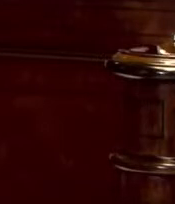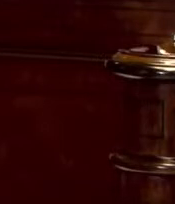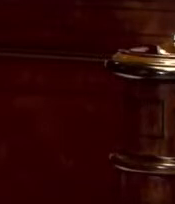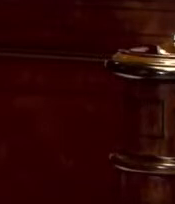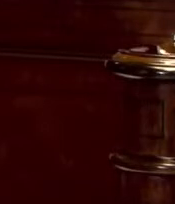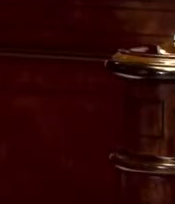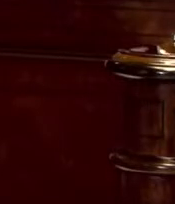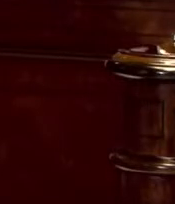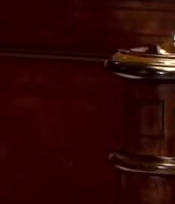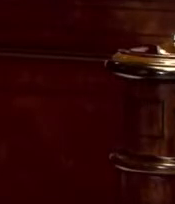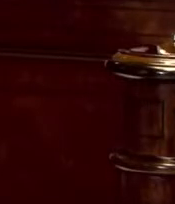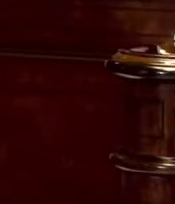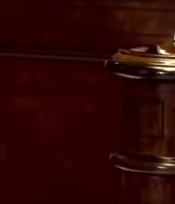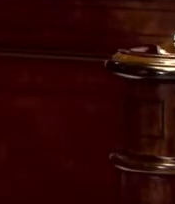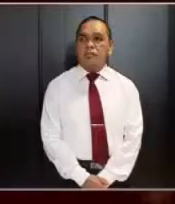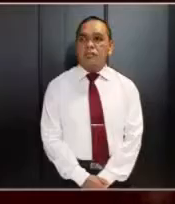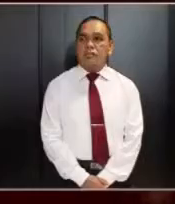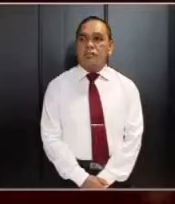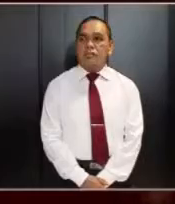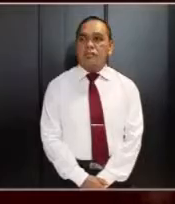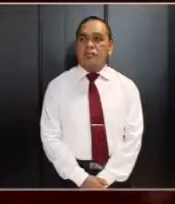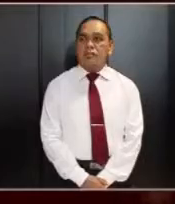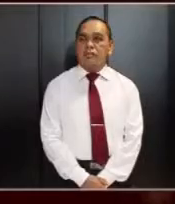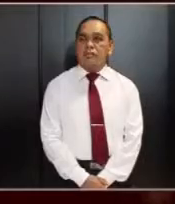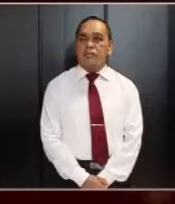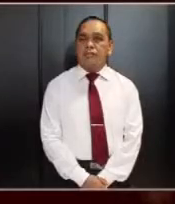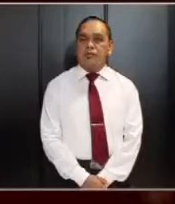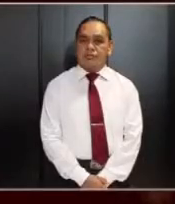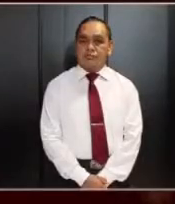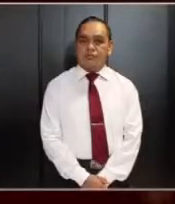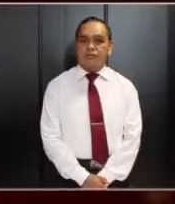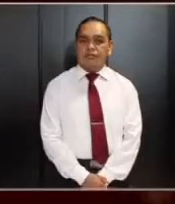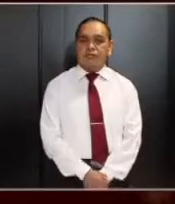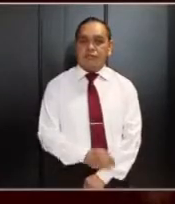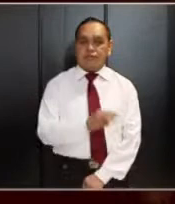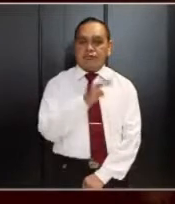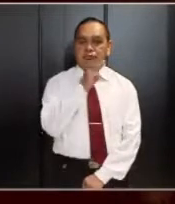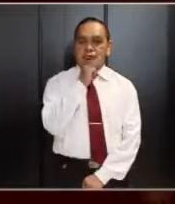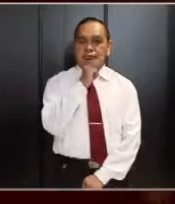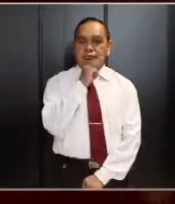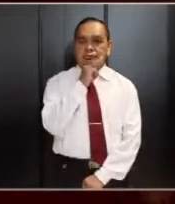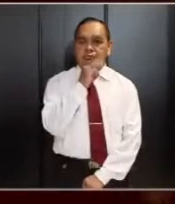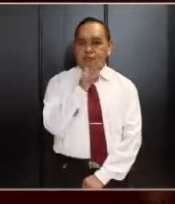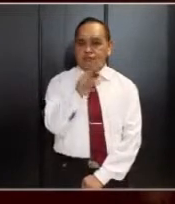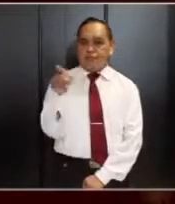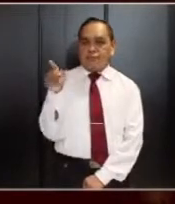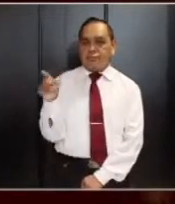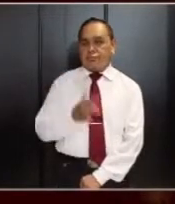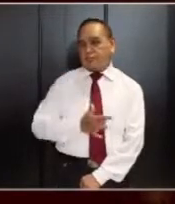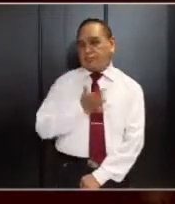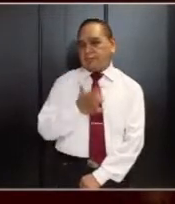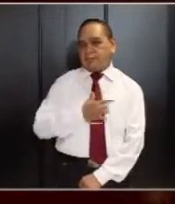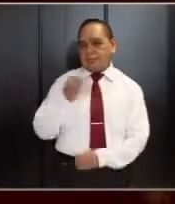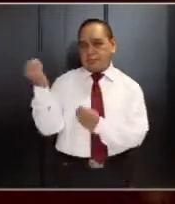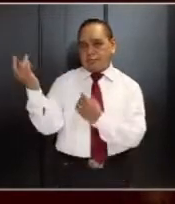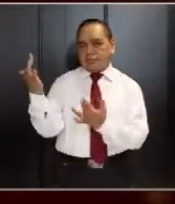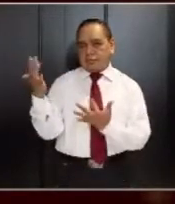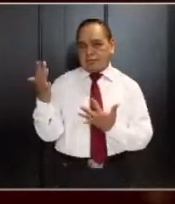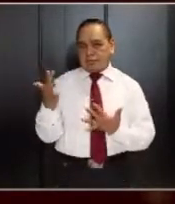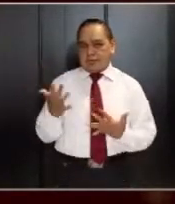amarlas tanto, porque despiden algo, despiden una calidez que no se escribe, que nadie